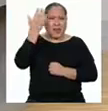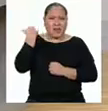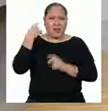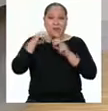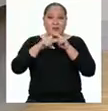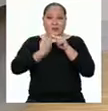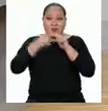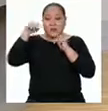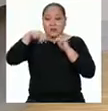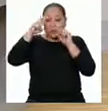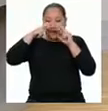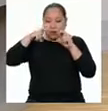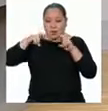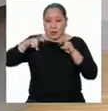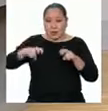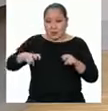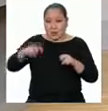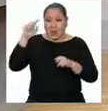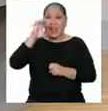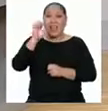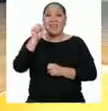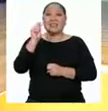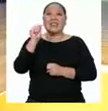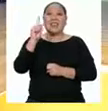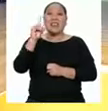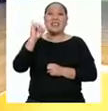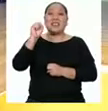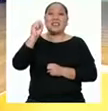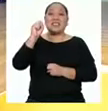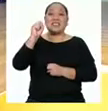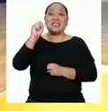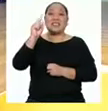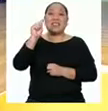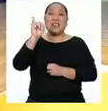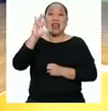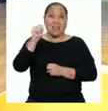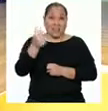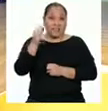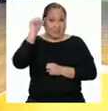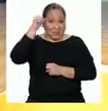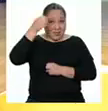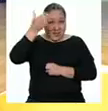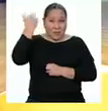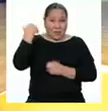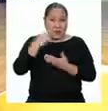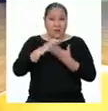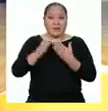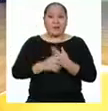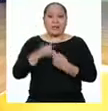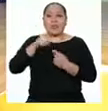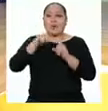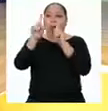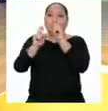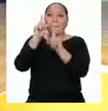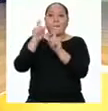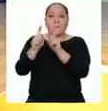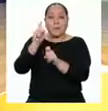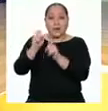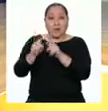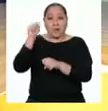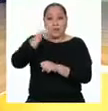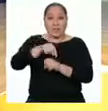el estudio estadístico en el programa anterior? Y para eso desarrollamos una encuesta sobre